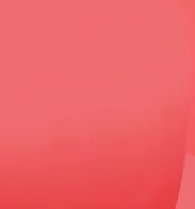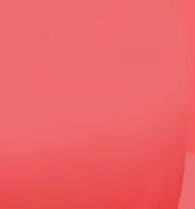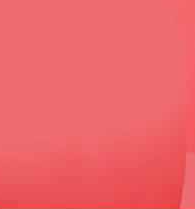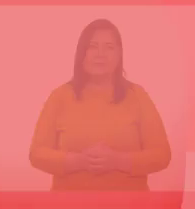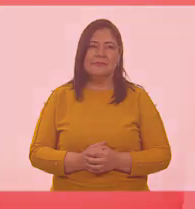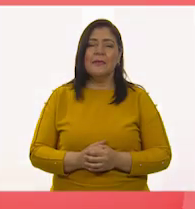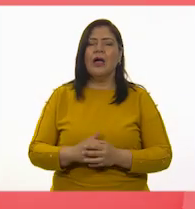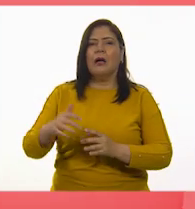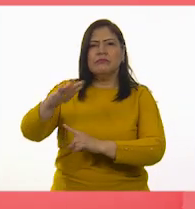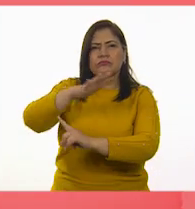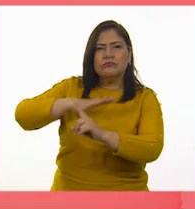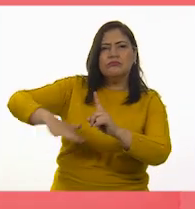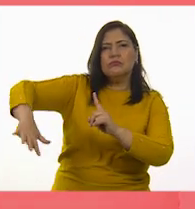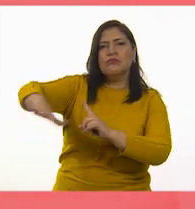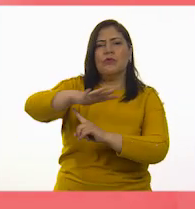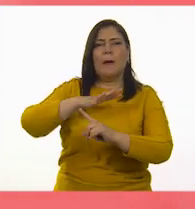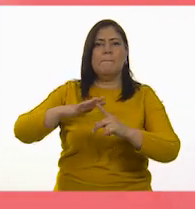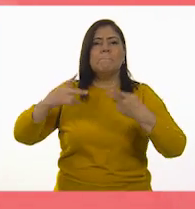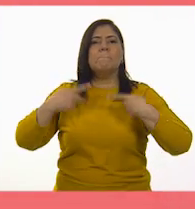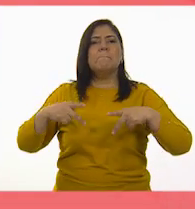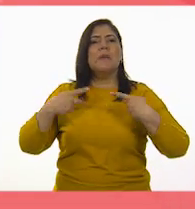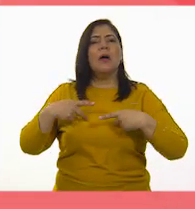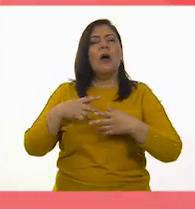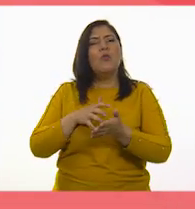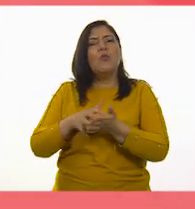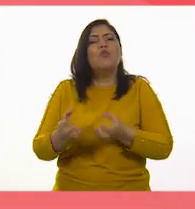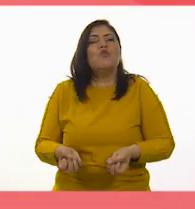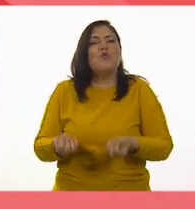¿Cuál es la población estimada de la Ciudad de México?